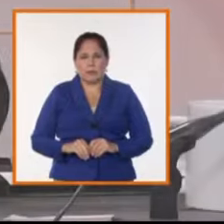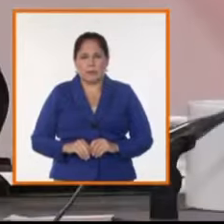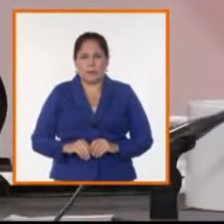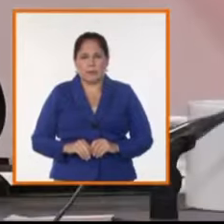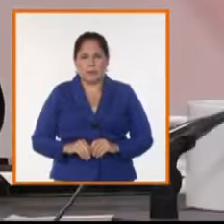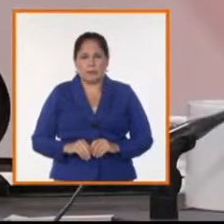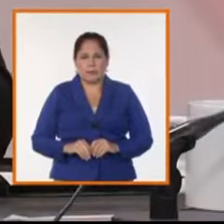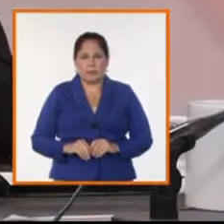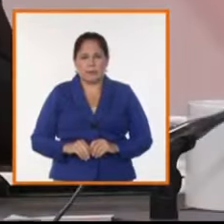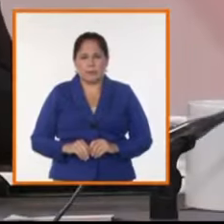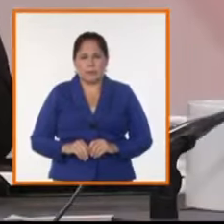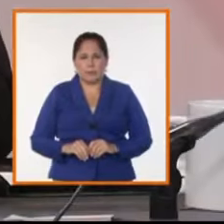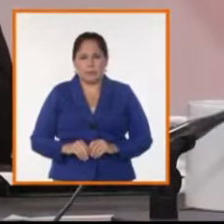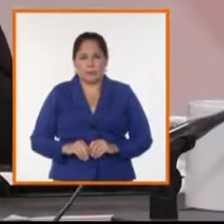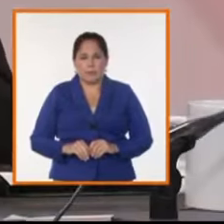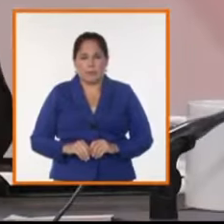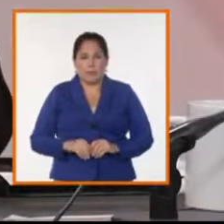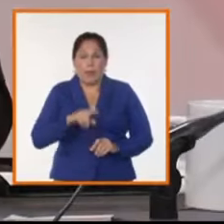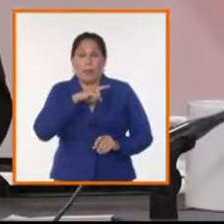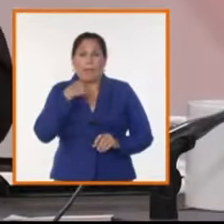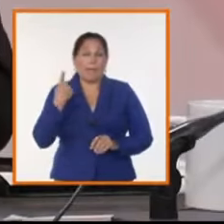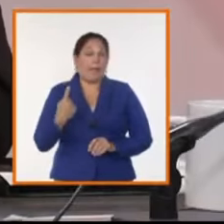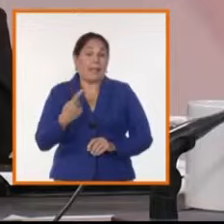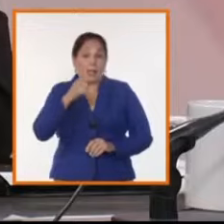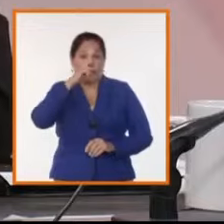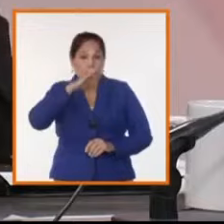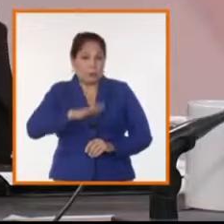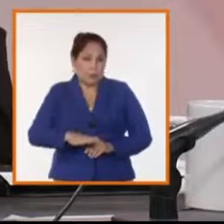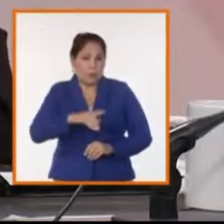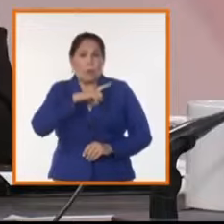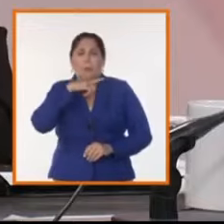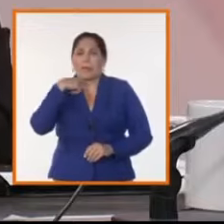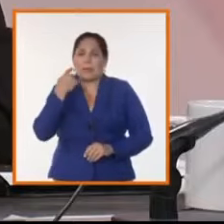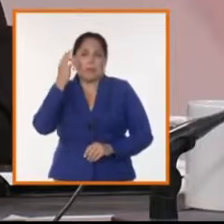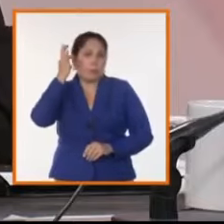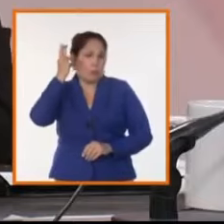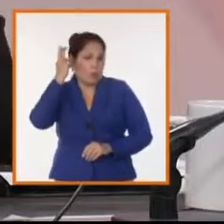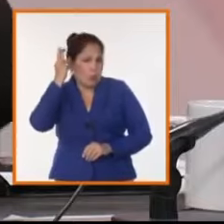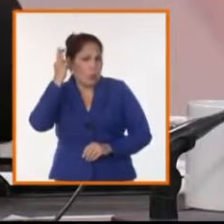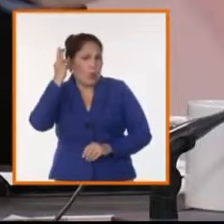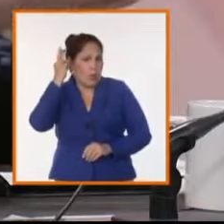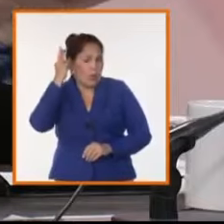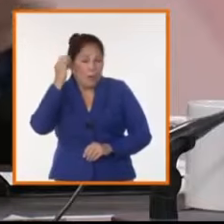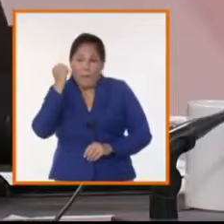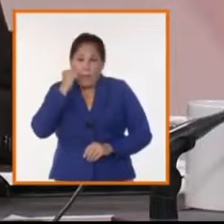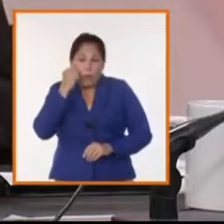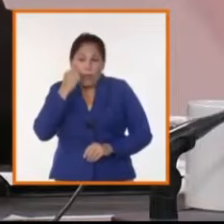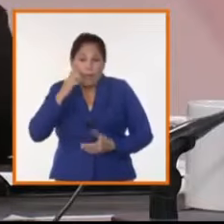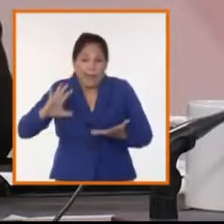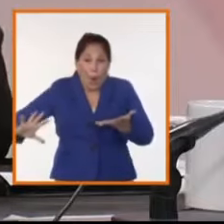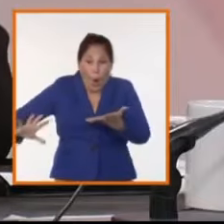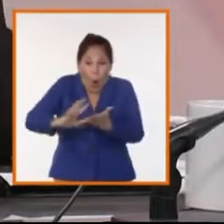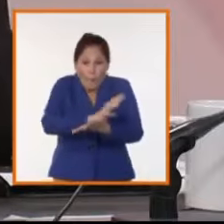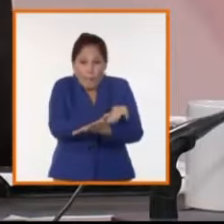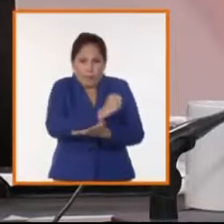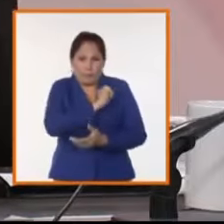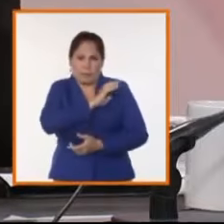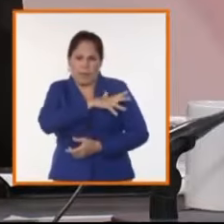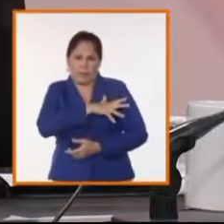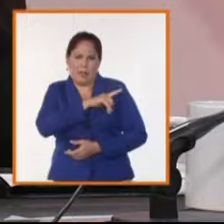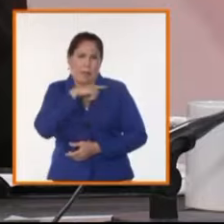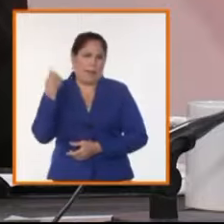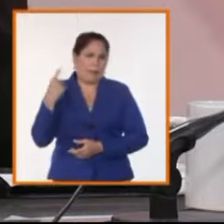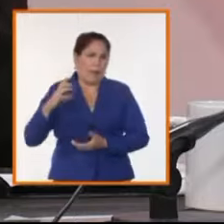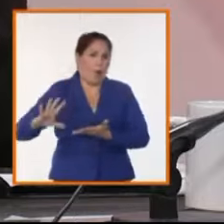c matar niños y matar mujeres usar el arma nuclear si es necesario pero lo importante es acabar con los palestinos esa es el